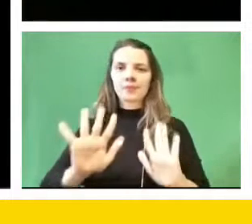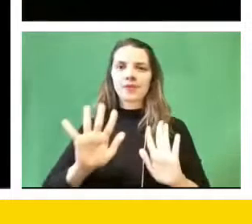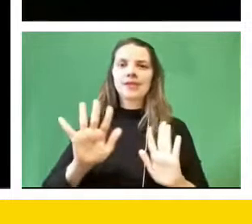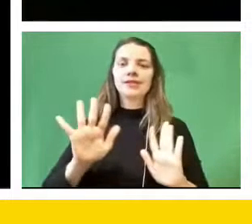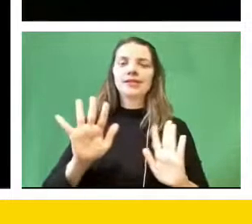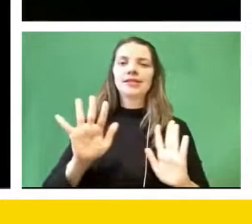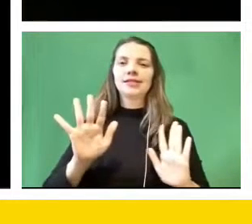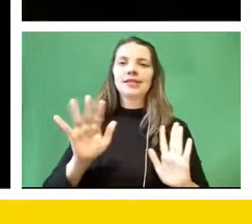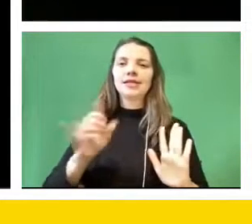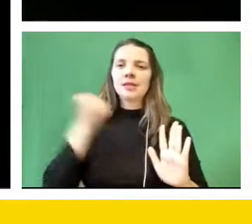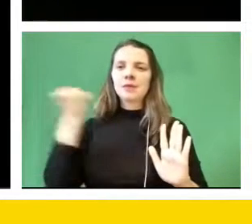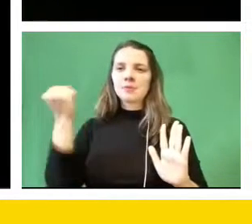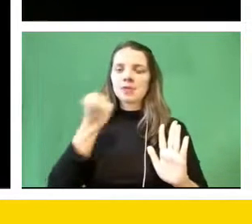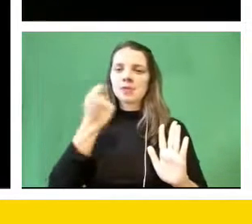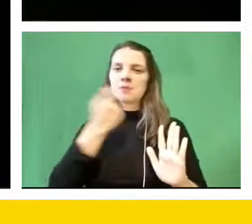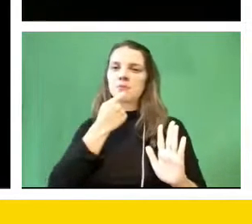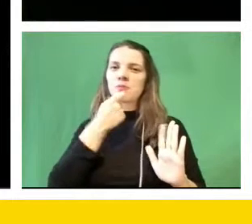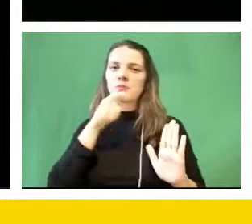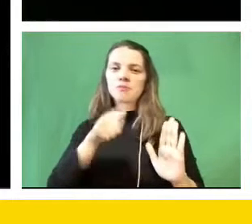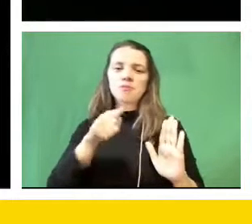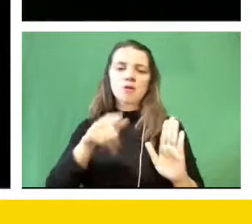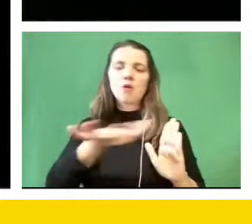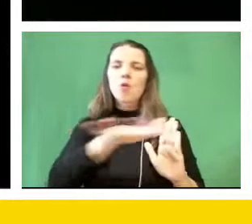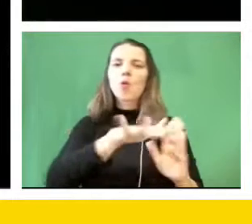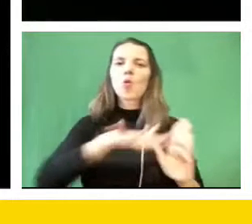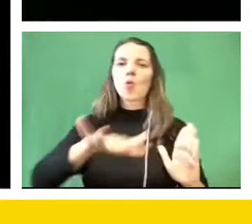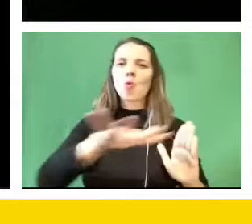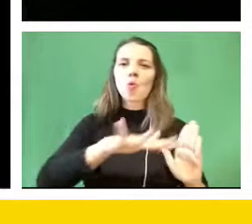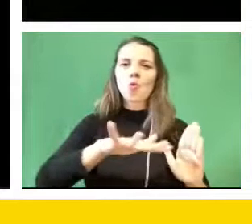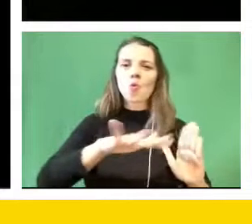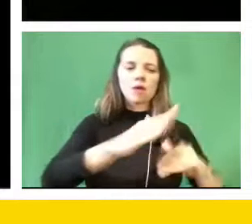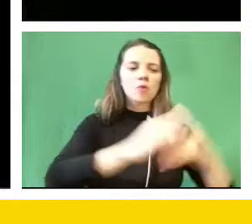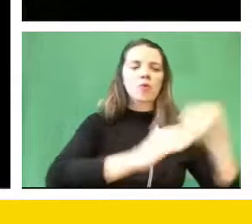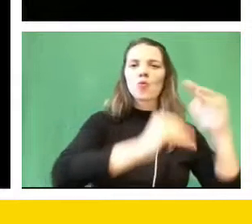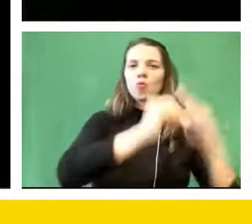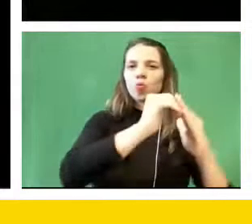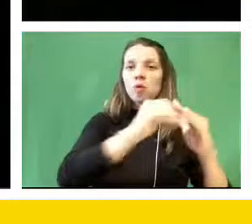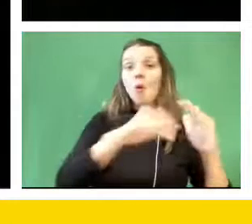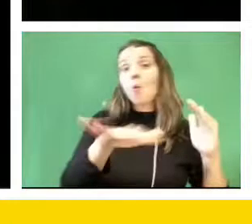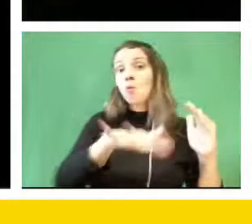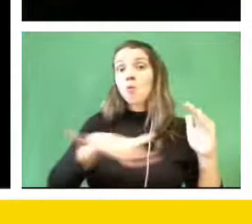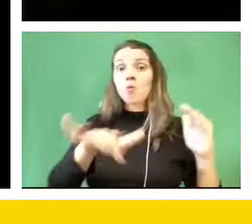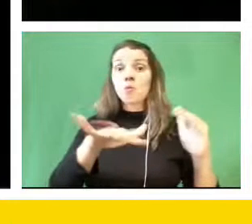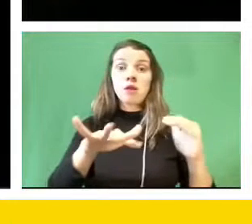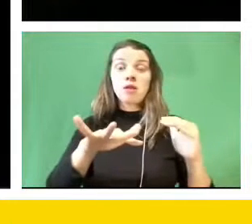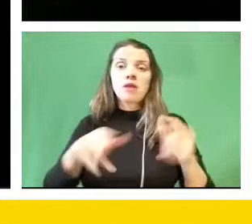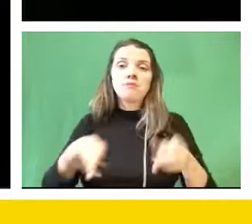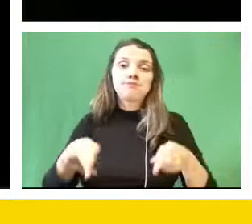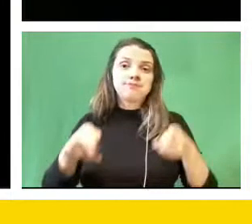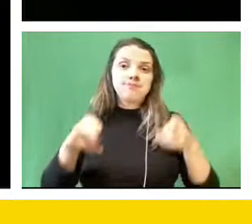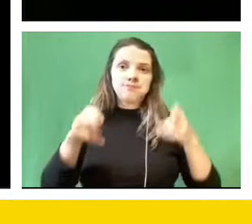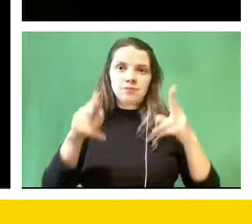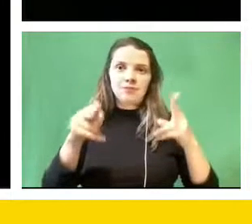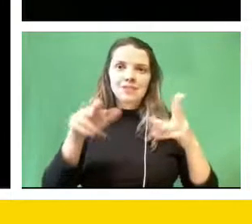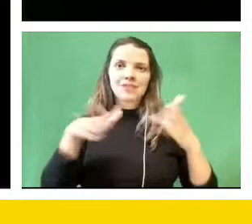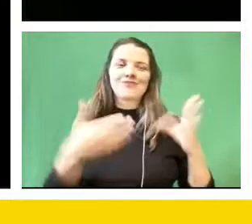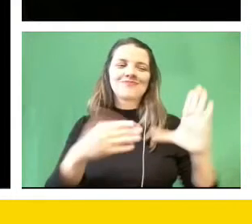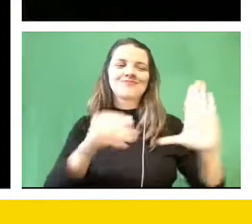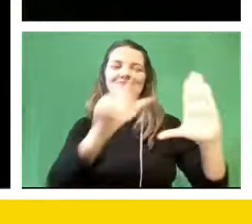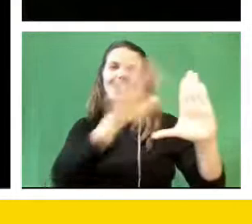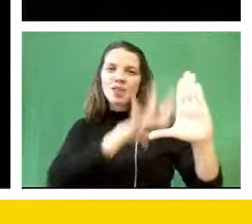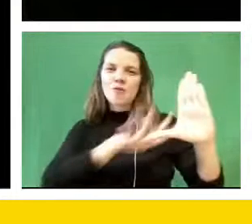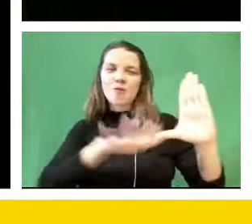decir un edificio o un hecho construido, y aplicado al edificio de la Facultad de Artes.